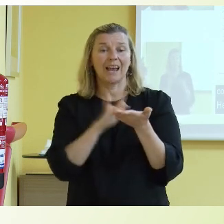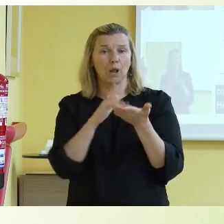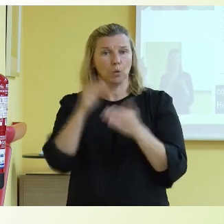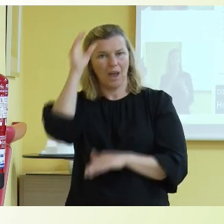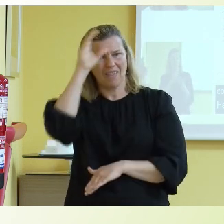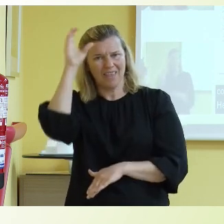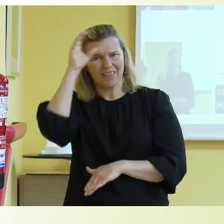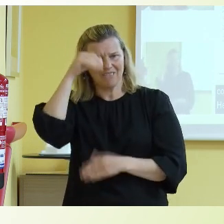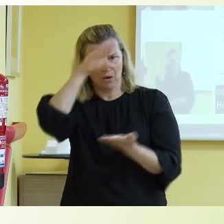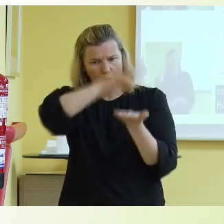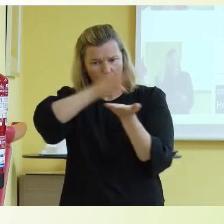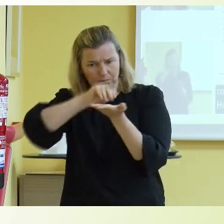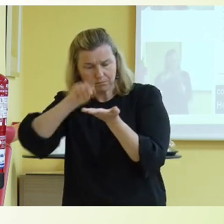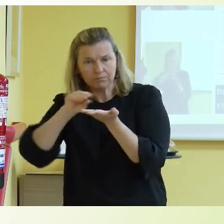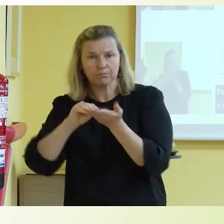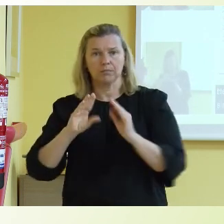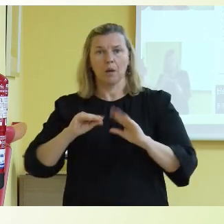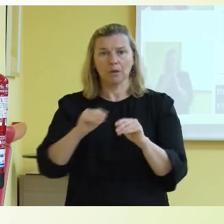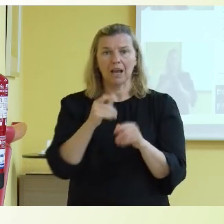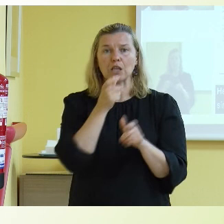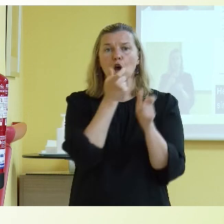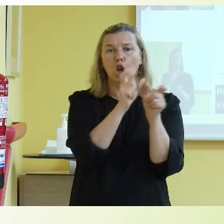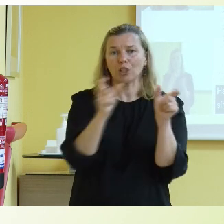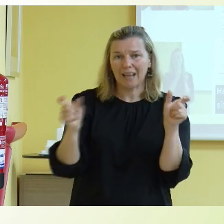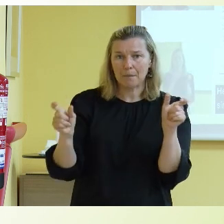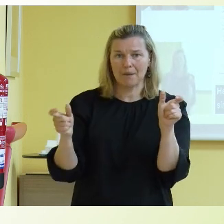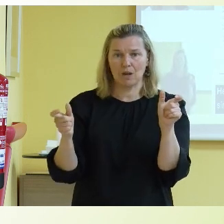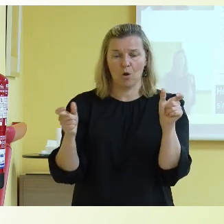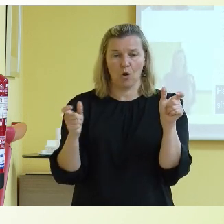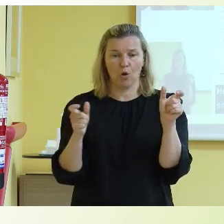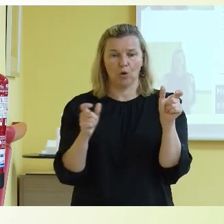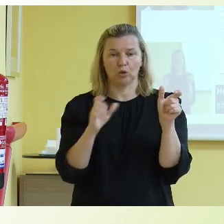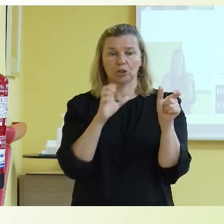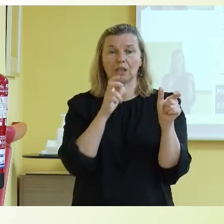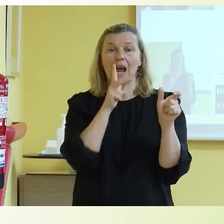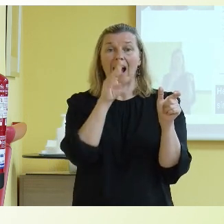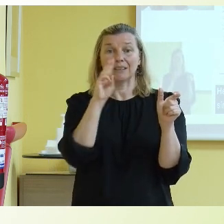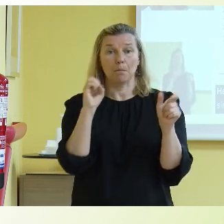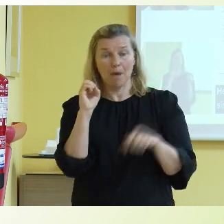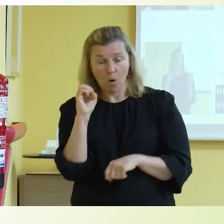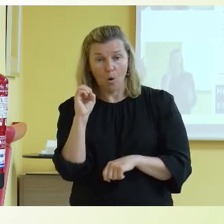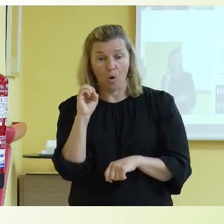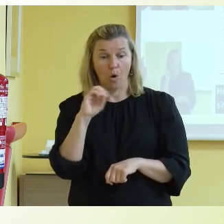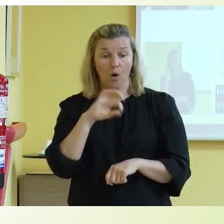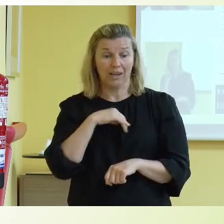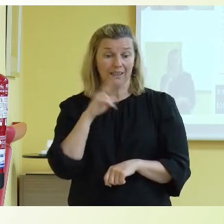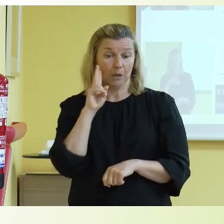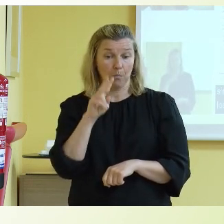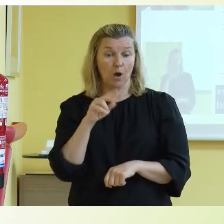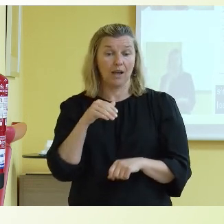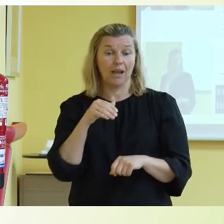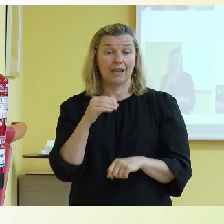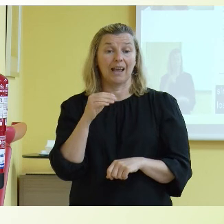científica, empleando los términos de la ontología del fenotipo humano o HPO, y que está disponible para más de